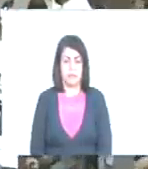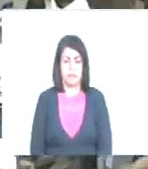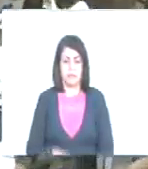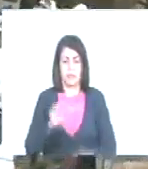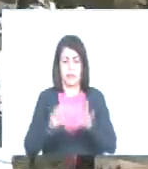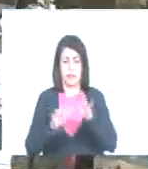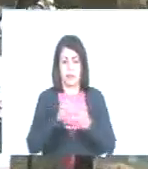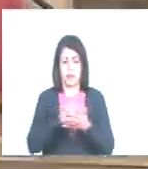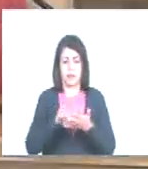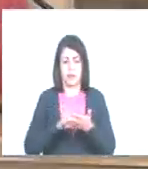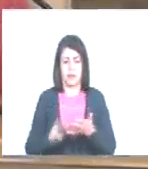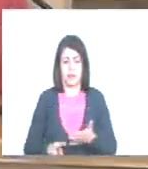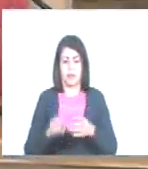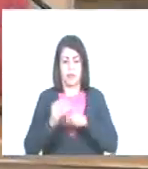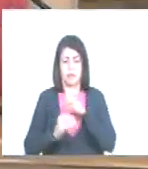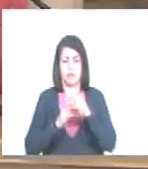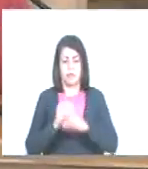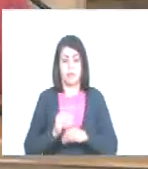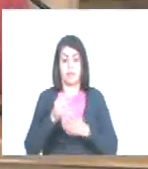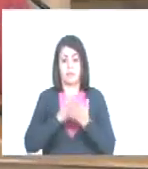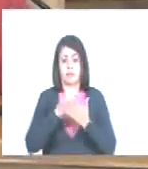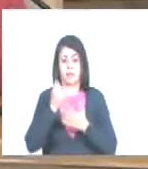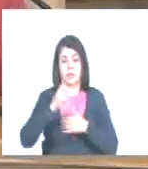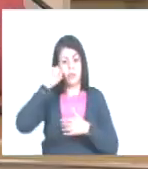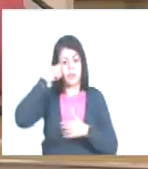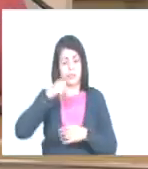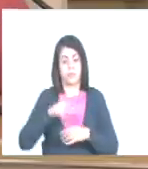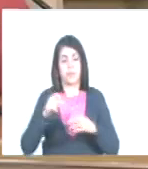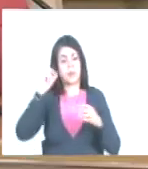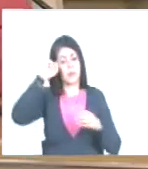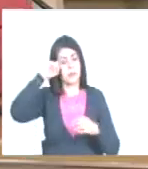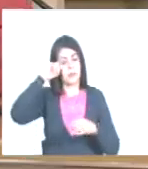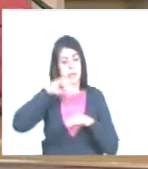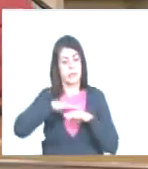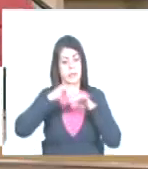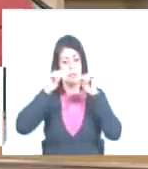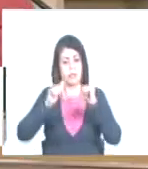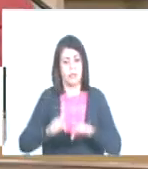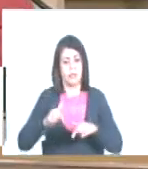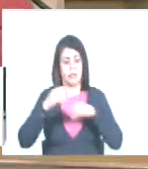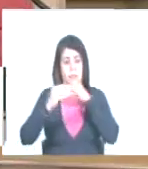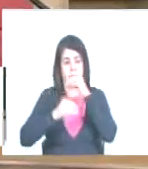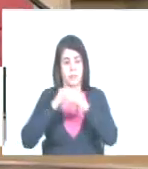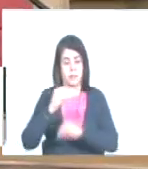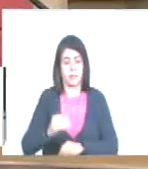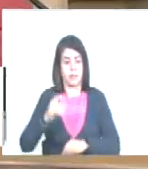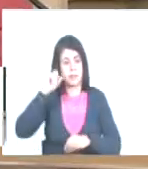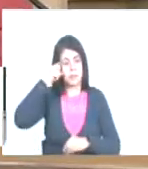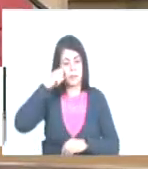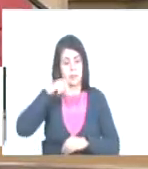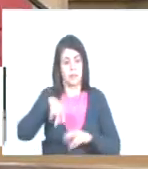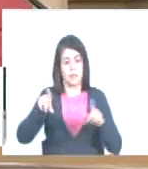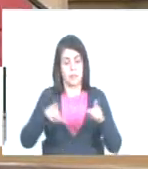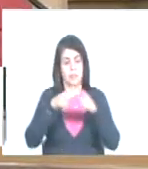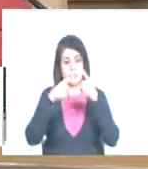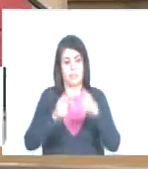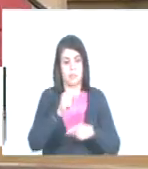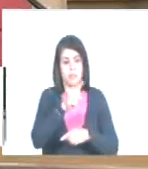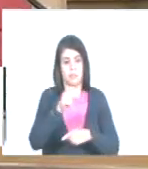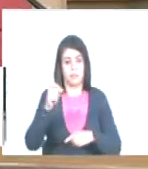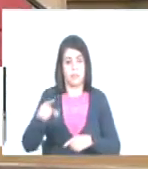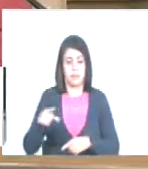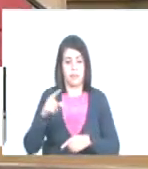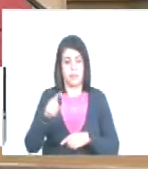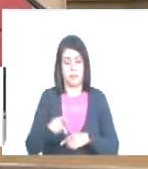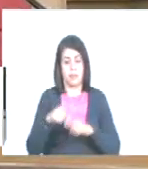Secretaria, si no se da lectura al proyecto de acuerdo. Acuerdo con motivo de conmemorarse el 11 aniversario del histórico cierre